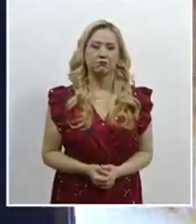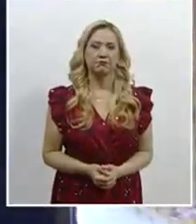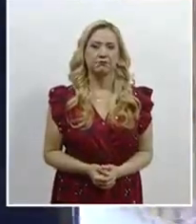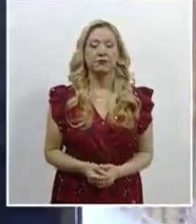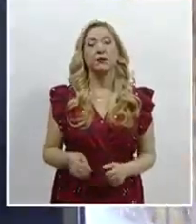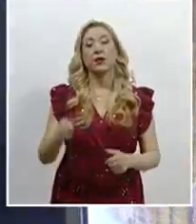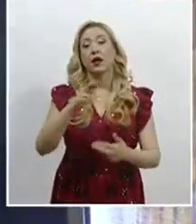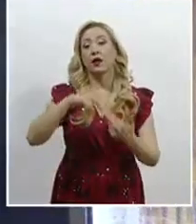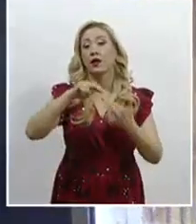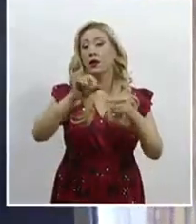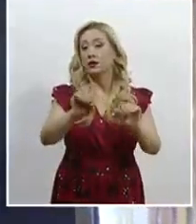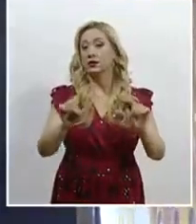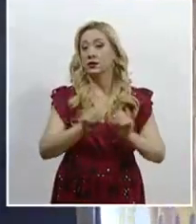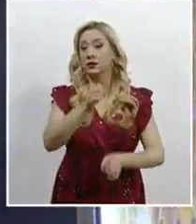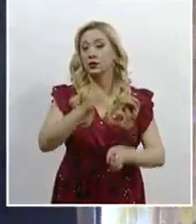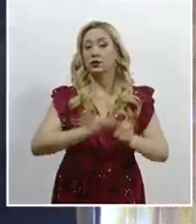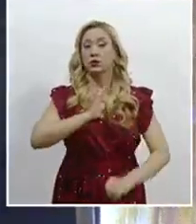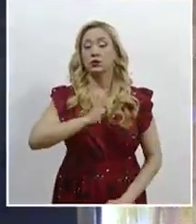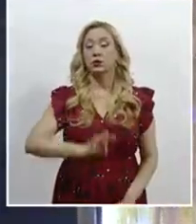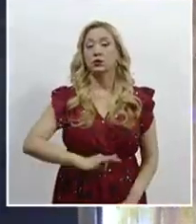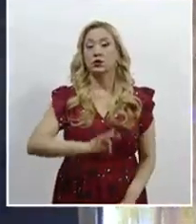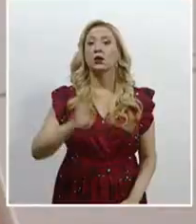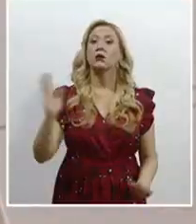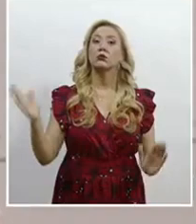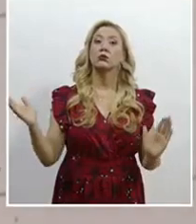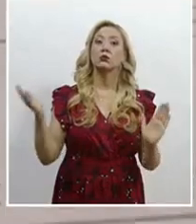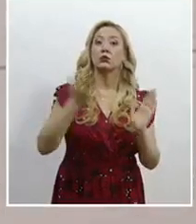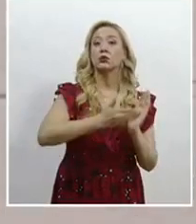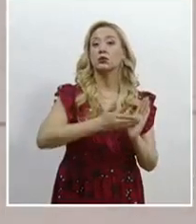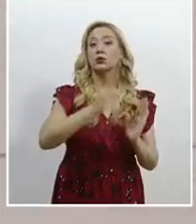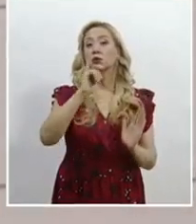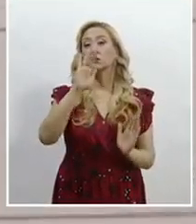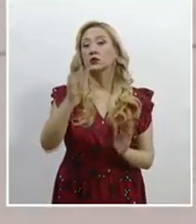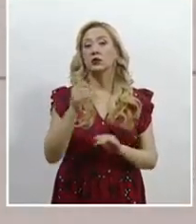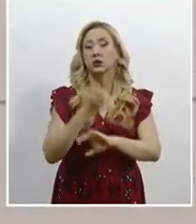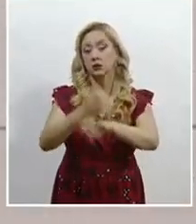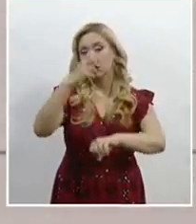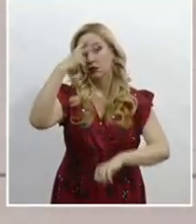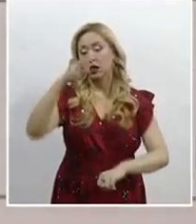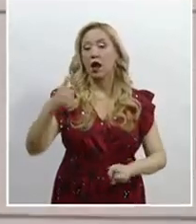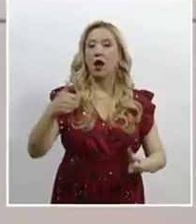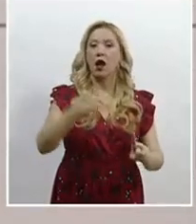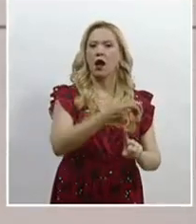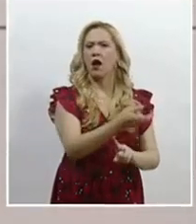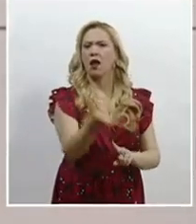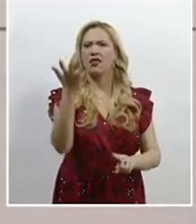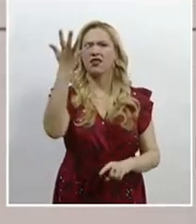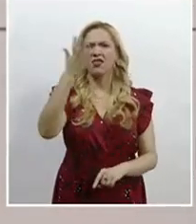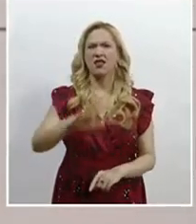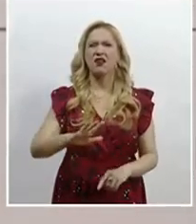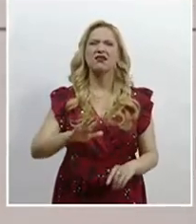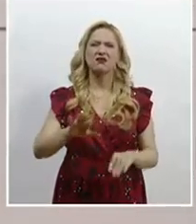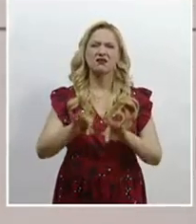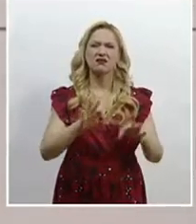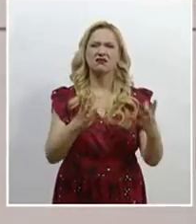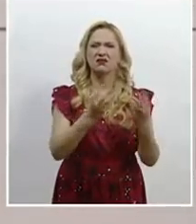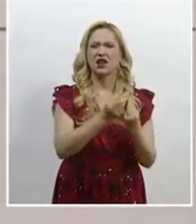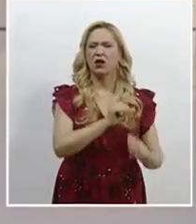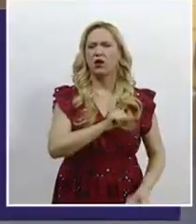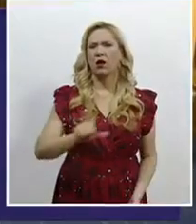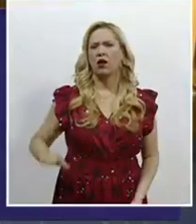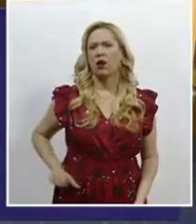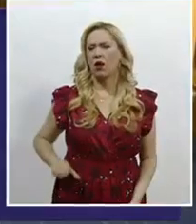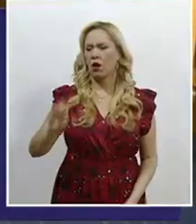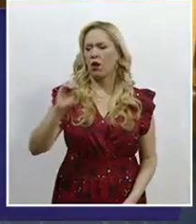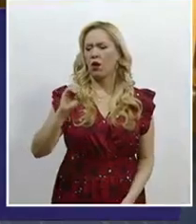La Sala Regional Toluca revocó la multa impuesta por el Tribunal Electoral del Estado de México a 10 regidores del Ayuntamiento de Ocuilán por no